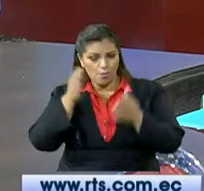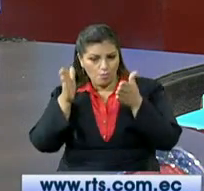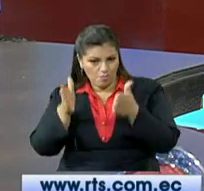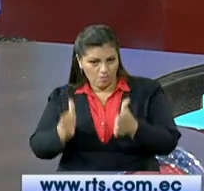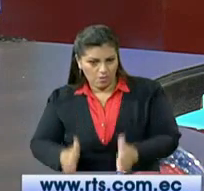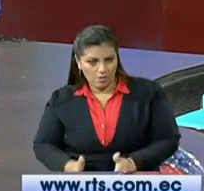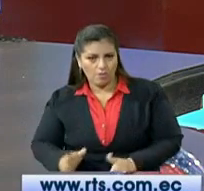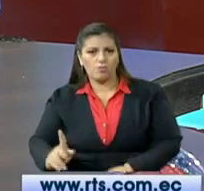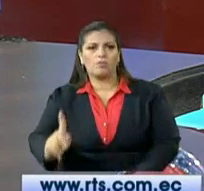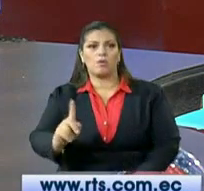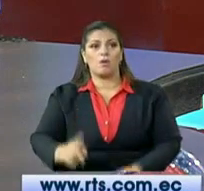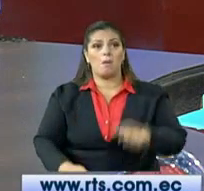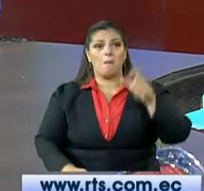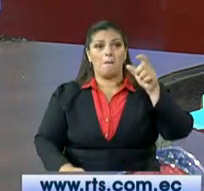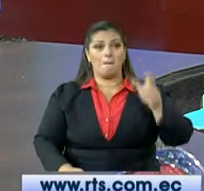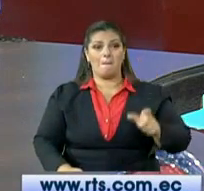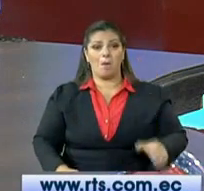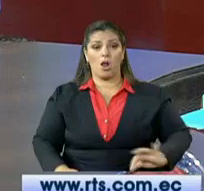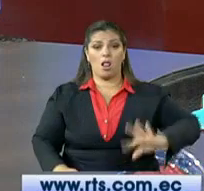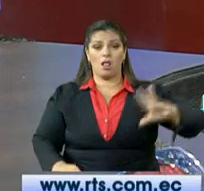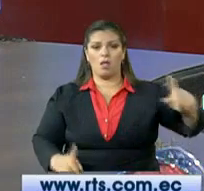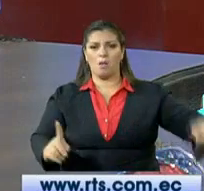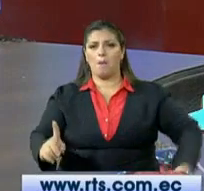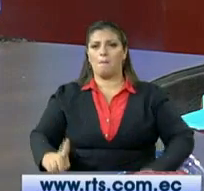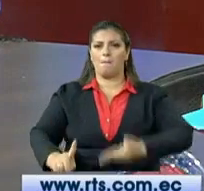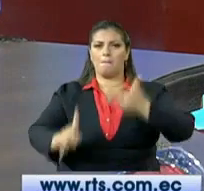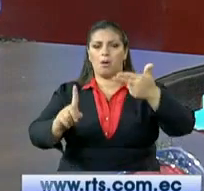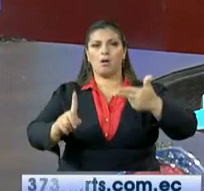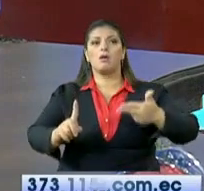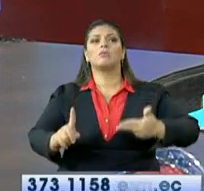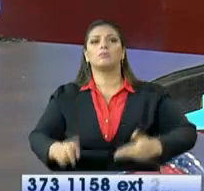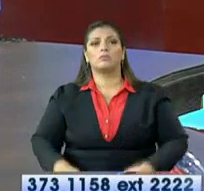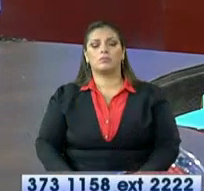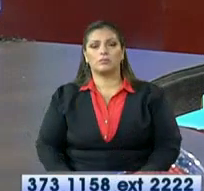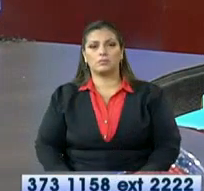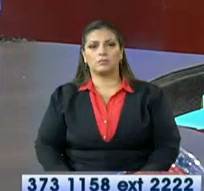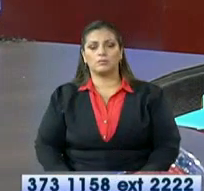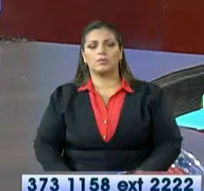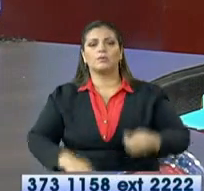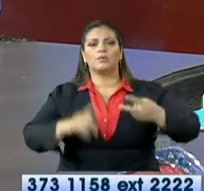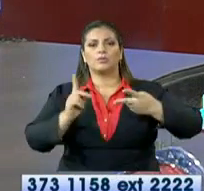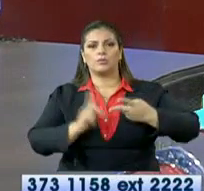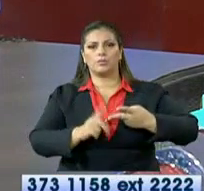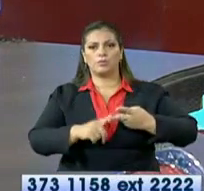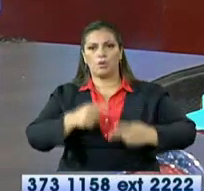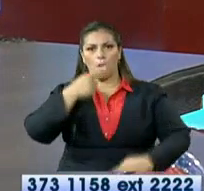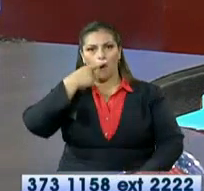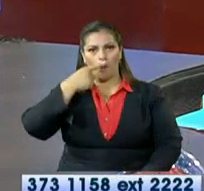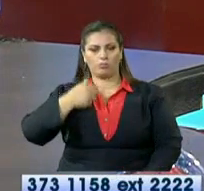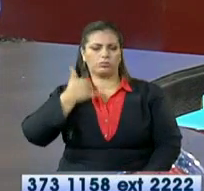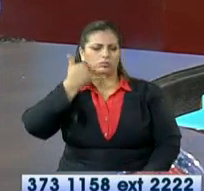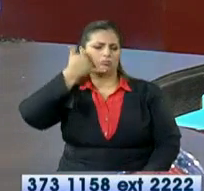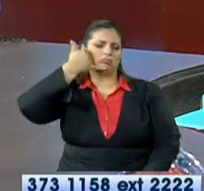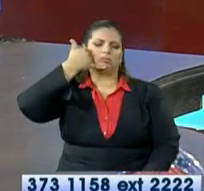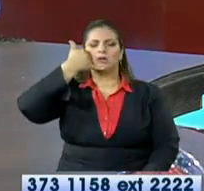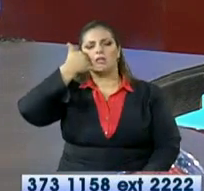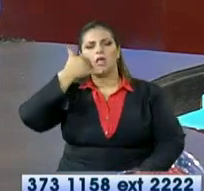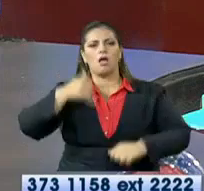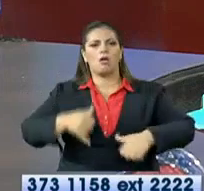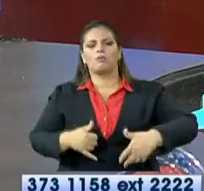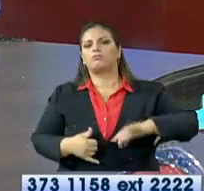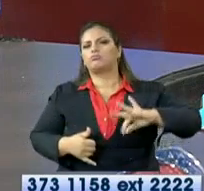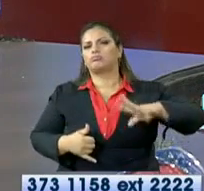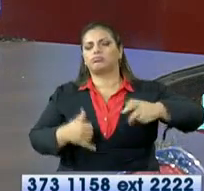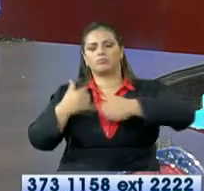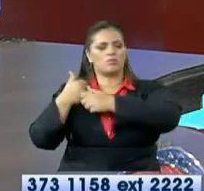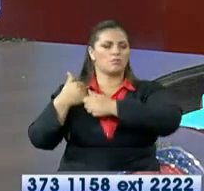un transeúnte también fue agredido al oponerse al robo de su teléfono celular. Ambos casos ocurrieron la noche del miércoles en